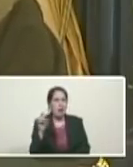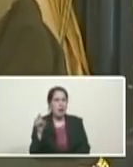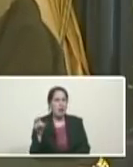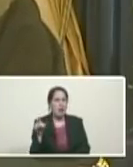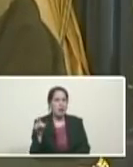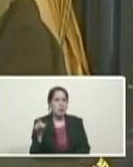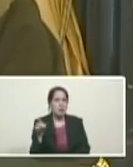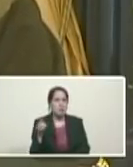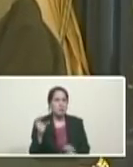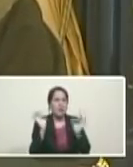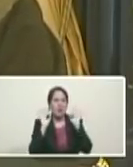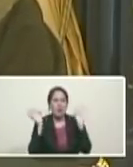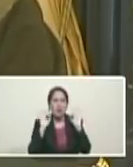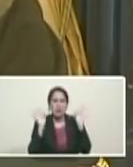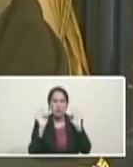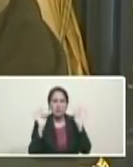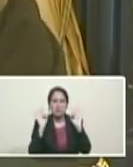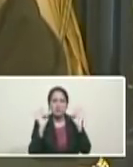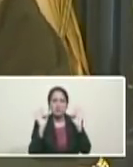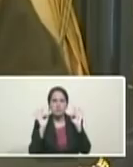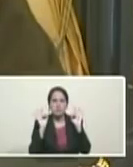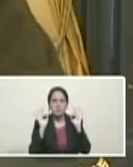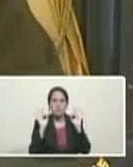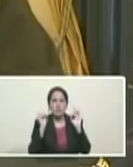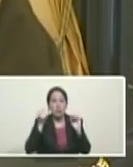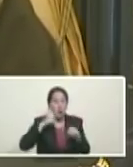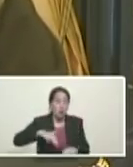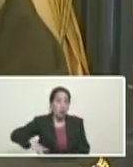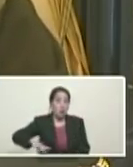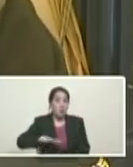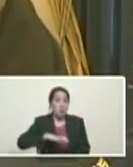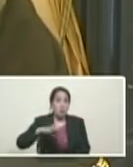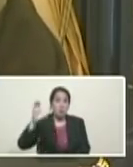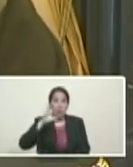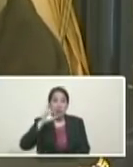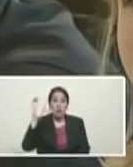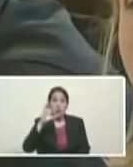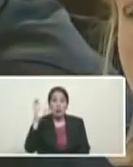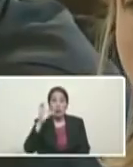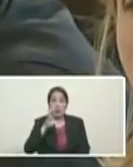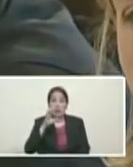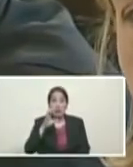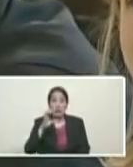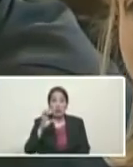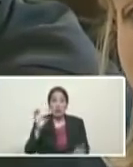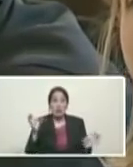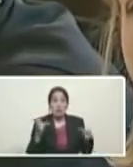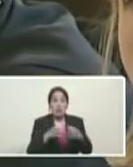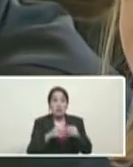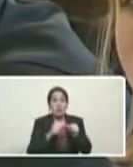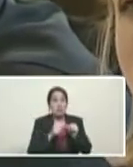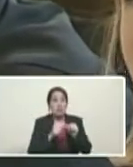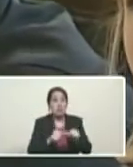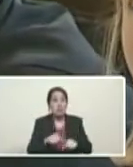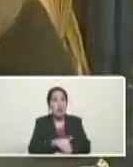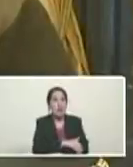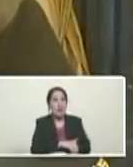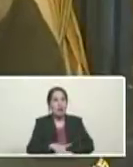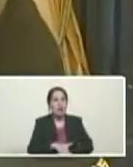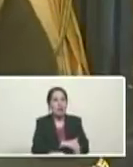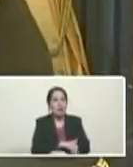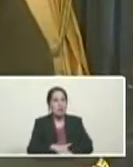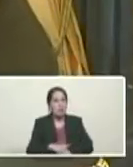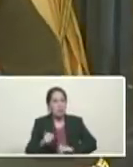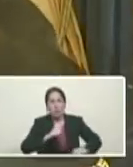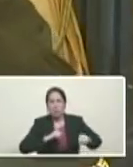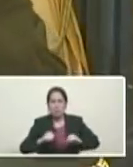compañera erika faría bueno que el pueblo de caracas está en tribuna antiimperialista permanente en las calles y